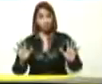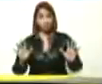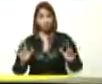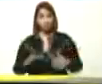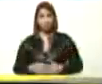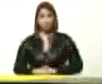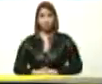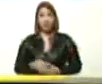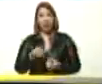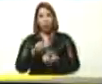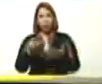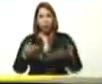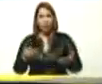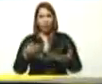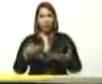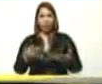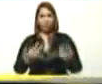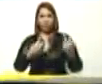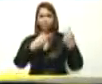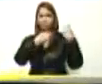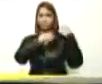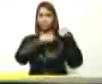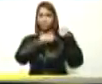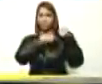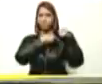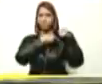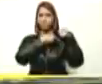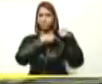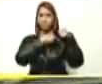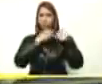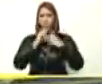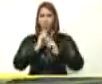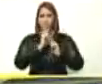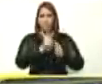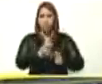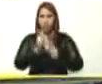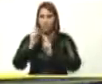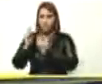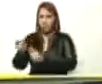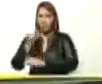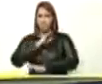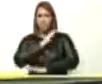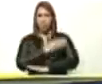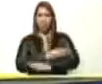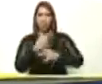a ustedes, les corresponde, designar, los poderes públicos,